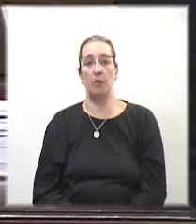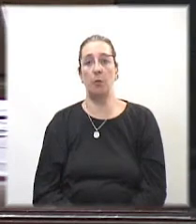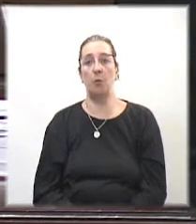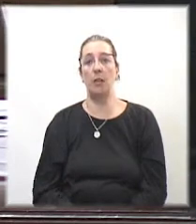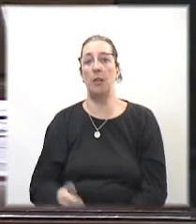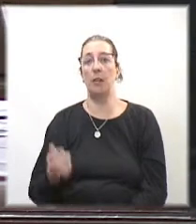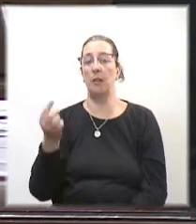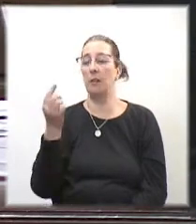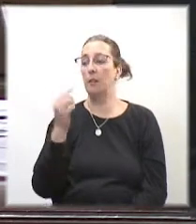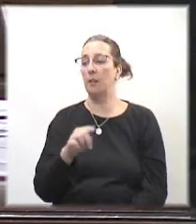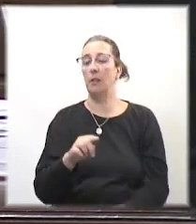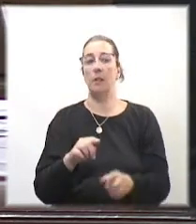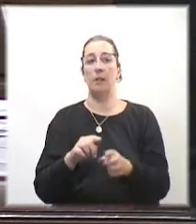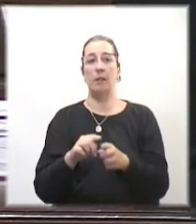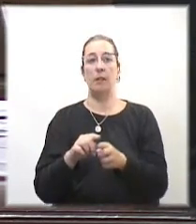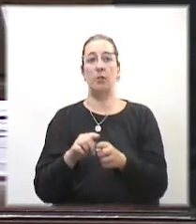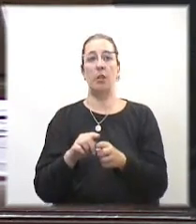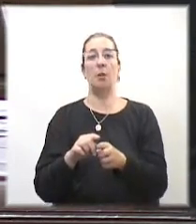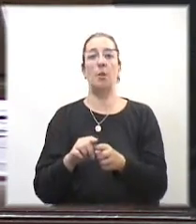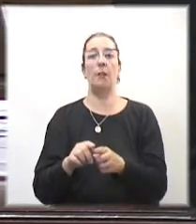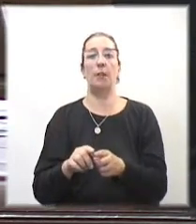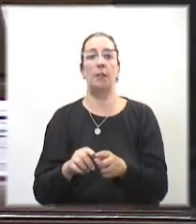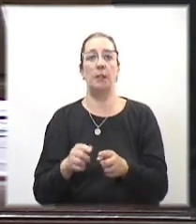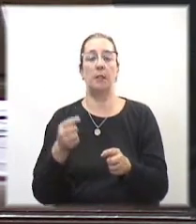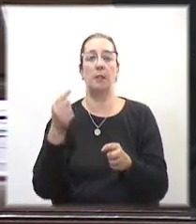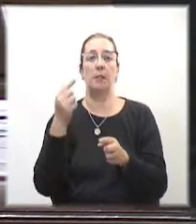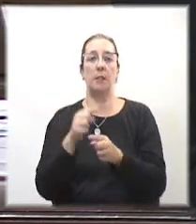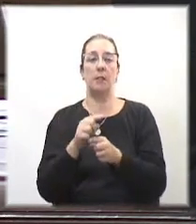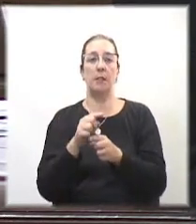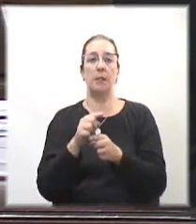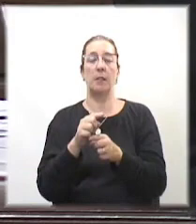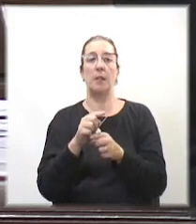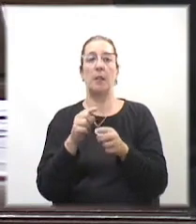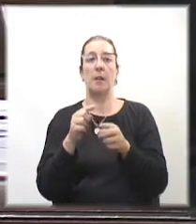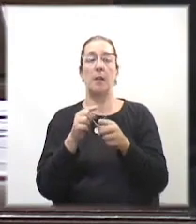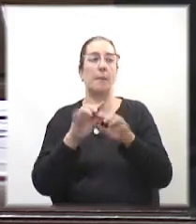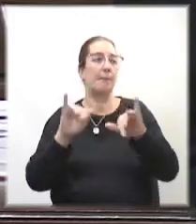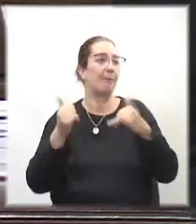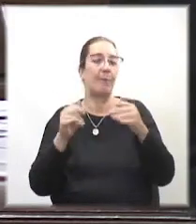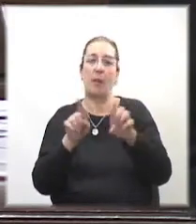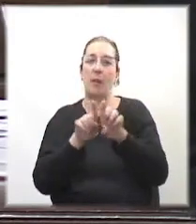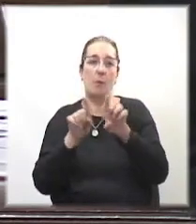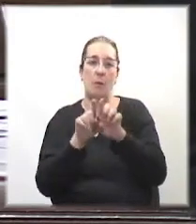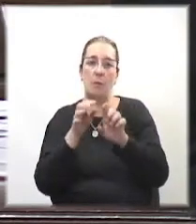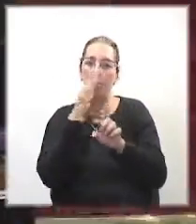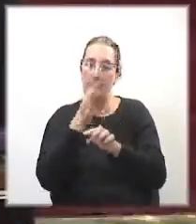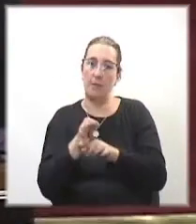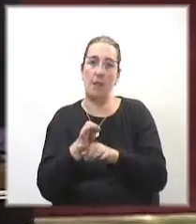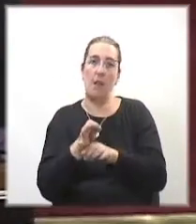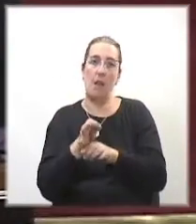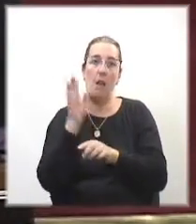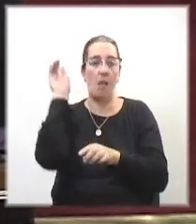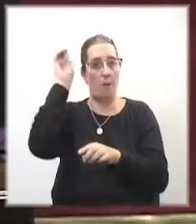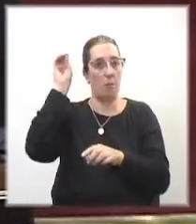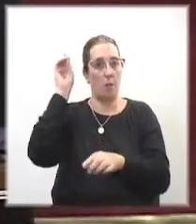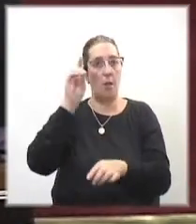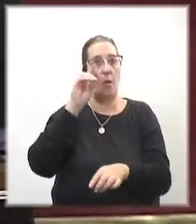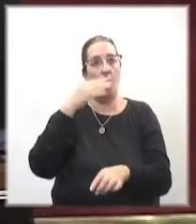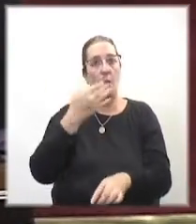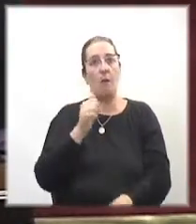Muchas gracias, señor presidente. Bueno, voy a ir un poco en línea en base a lo que decía el diputado